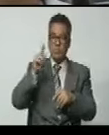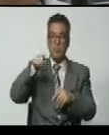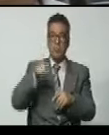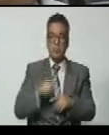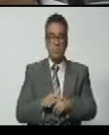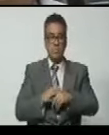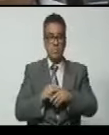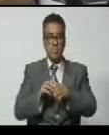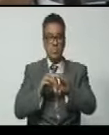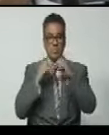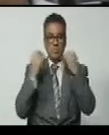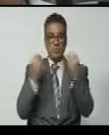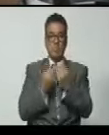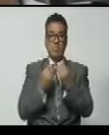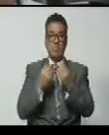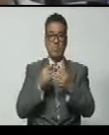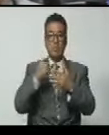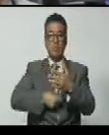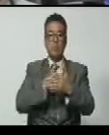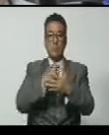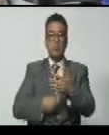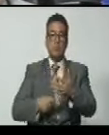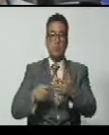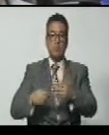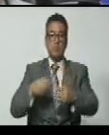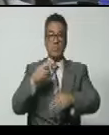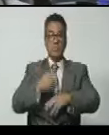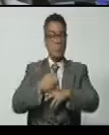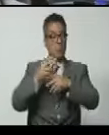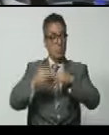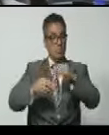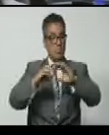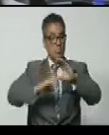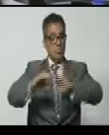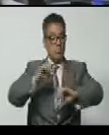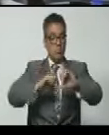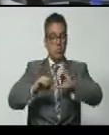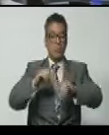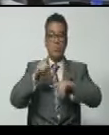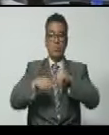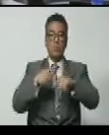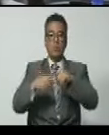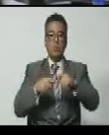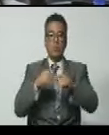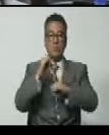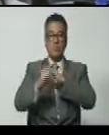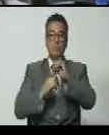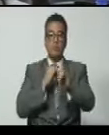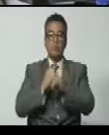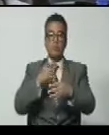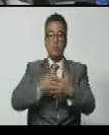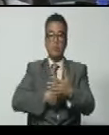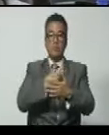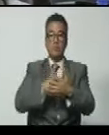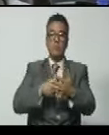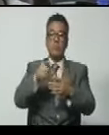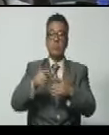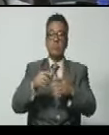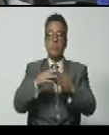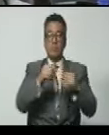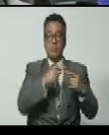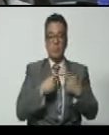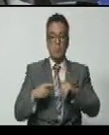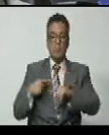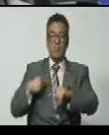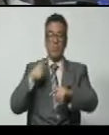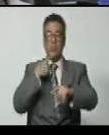la Organización para la Prohibición de Armas Químicas, en la Conferencia de la Haya sobre el Derecho Internacional Privado y sobre el Fondo Común para los